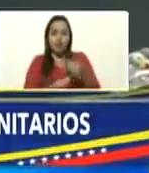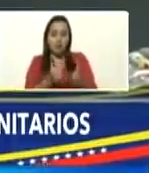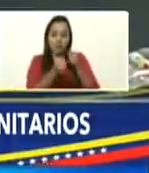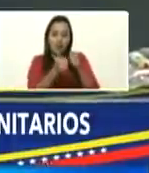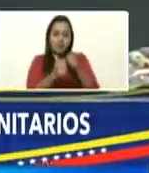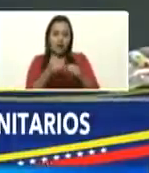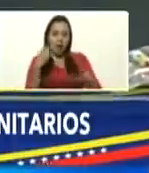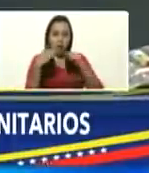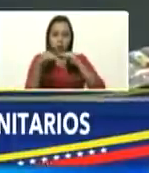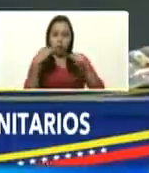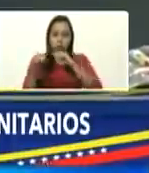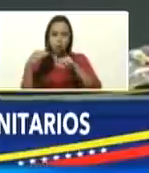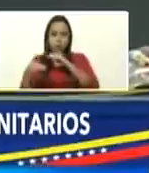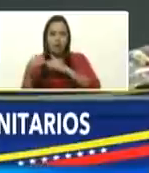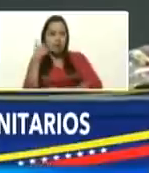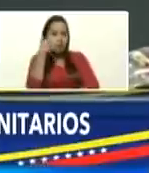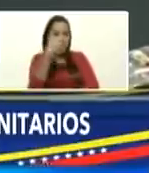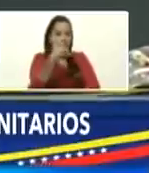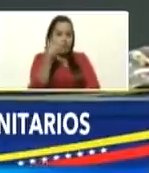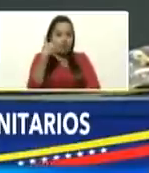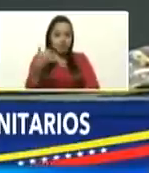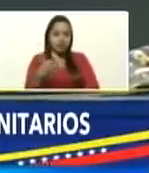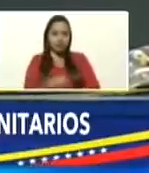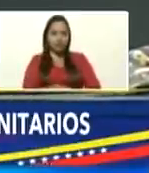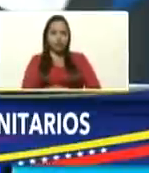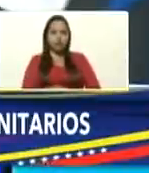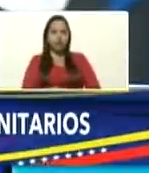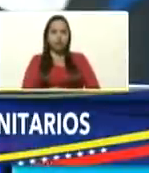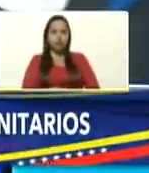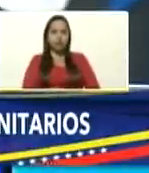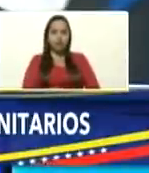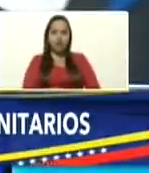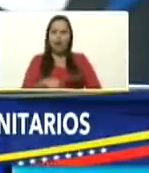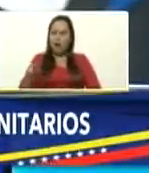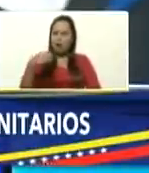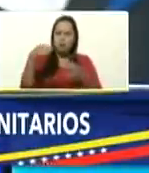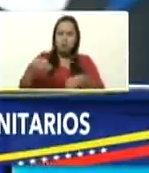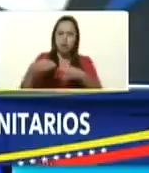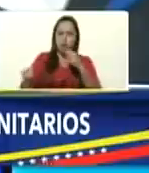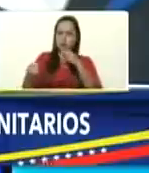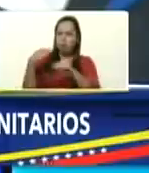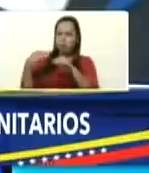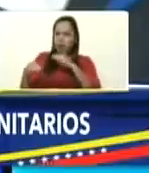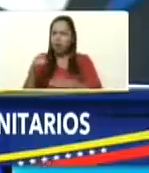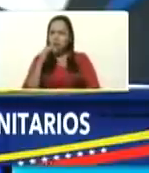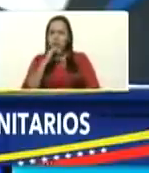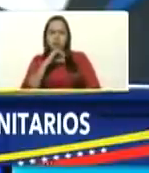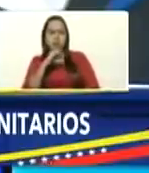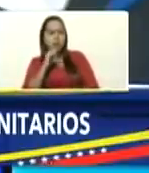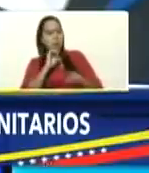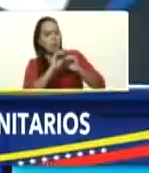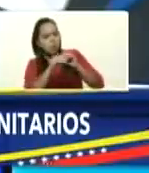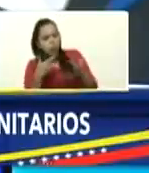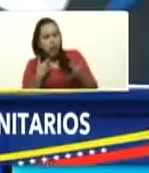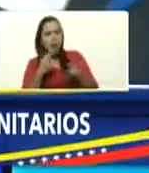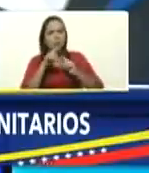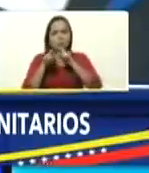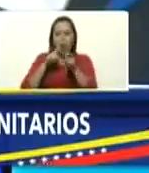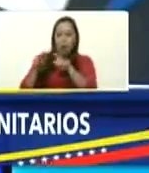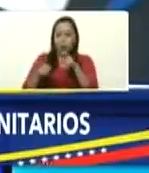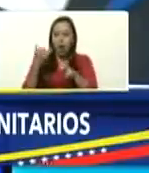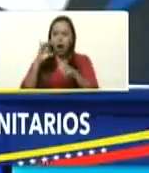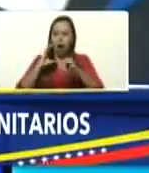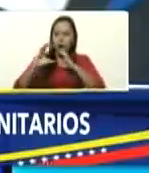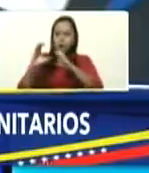mensajito y llamada, él siempre me escribe, me informa, me consulta, estamos en